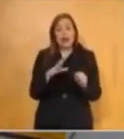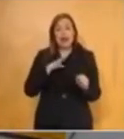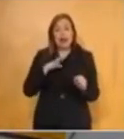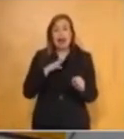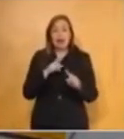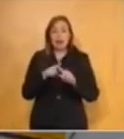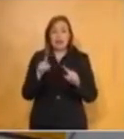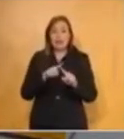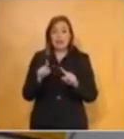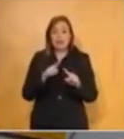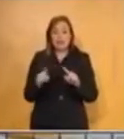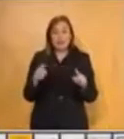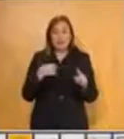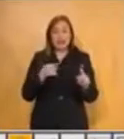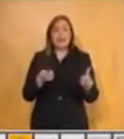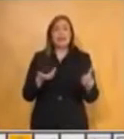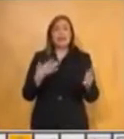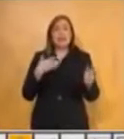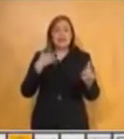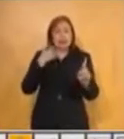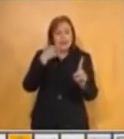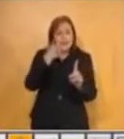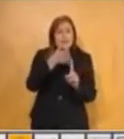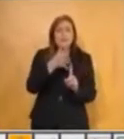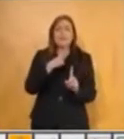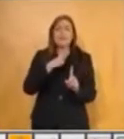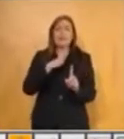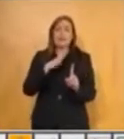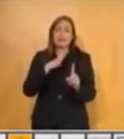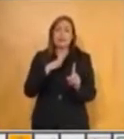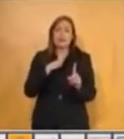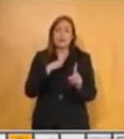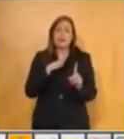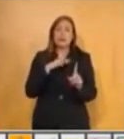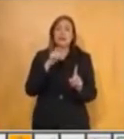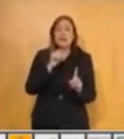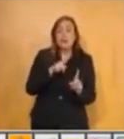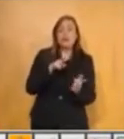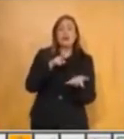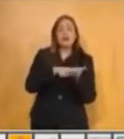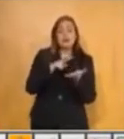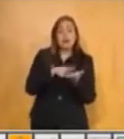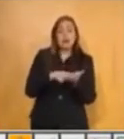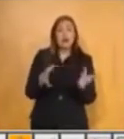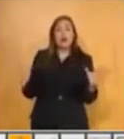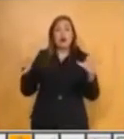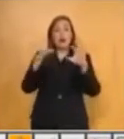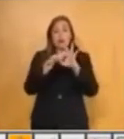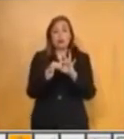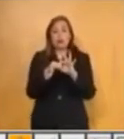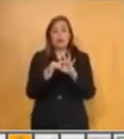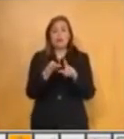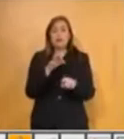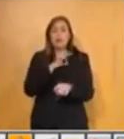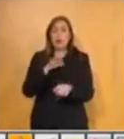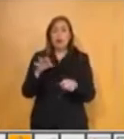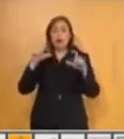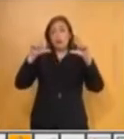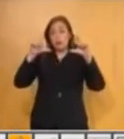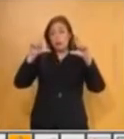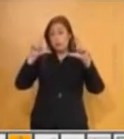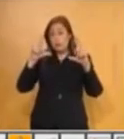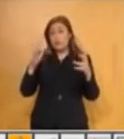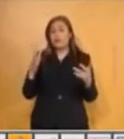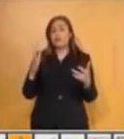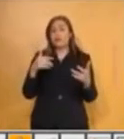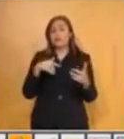de los géneros de tiras cómicas y también los valores sociales con los que se relacionan. Puedes tomar una fotografía, puedes